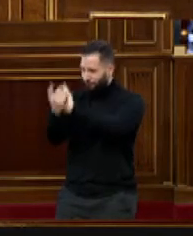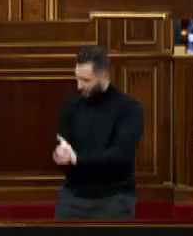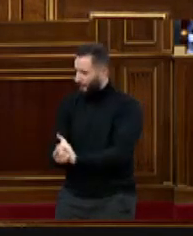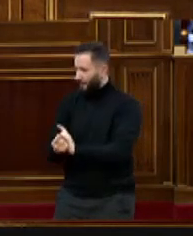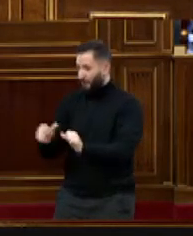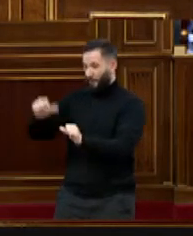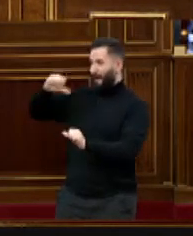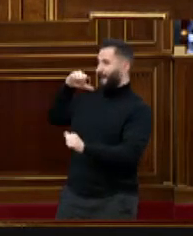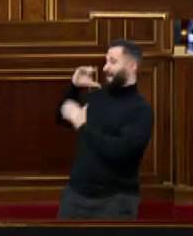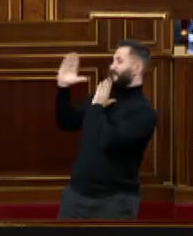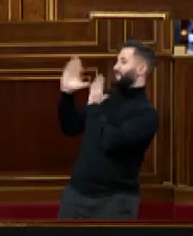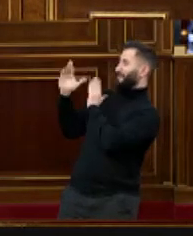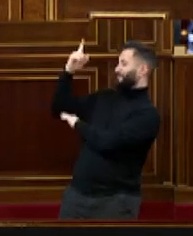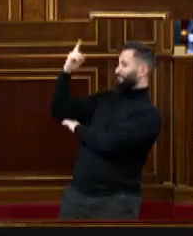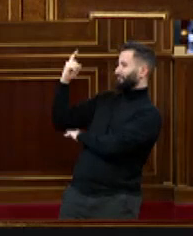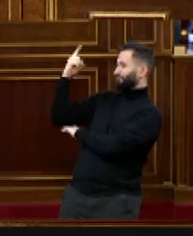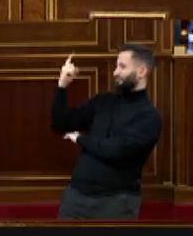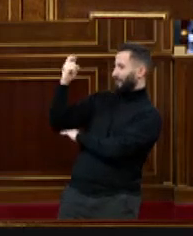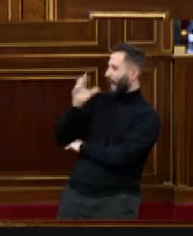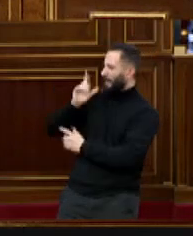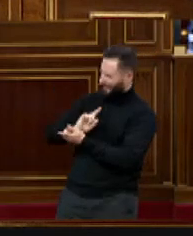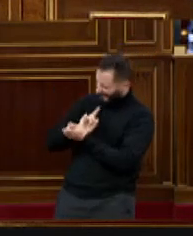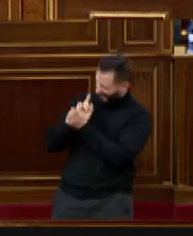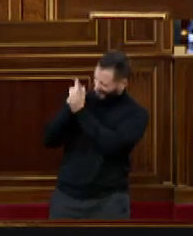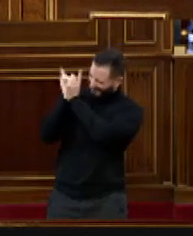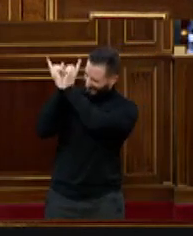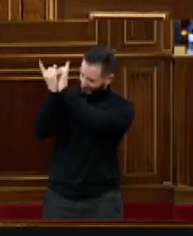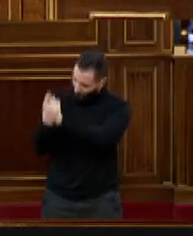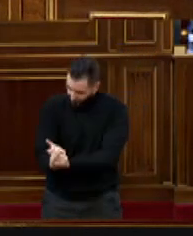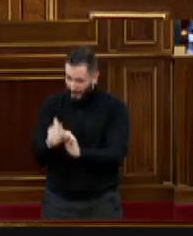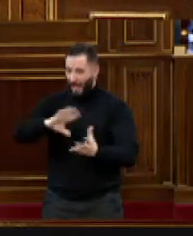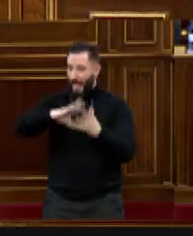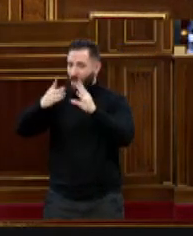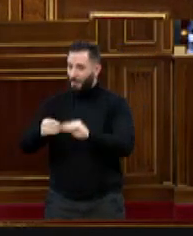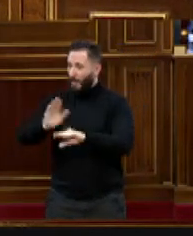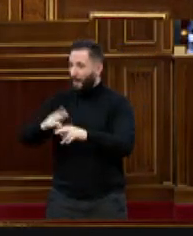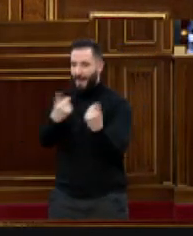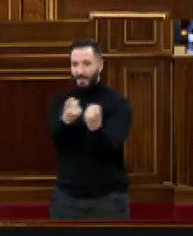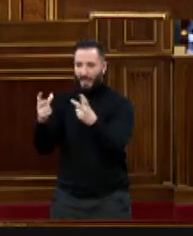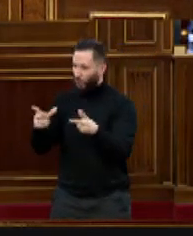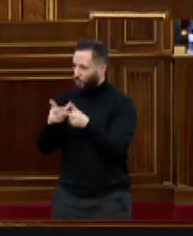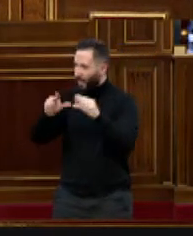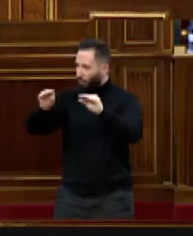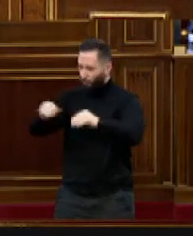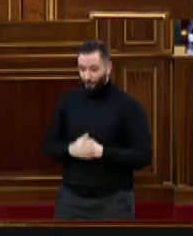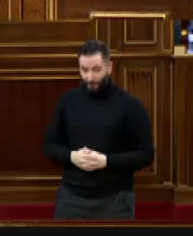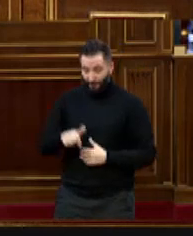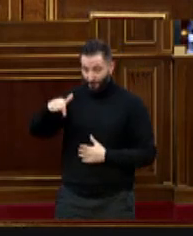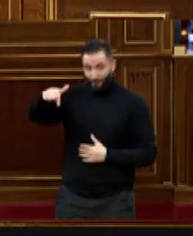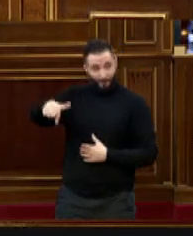tradicionales no y que y que tanto peso tienen Y seguirán teniendo pero adaptadas a la necesidad aquí estamos